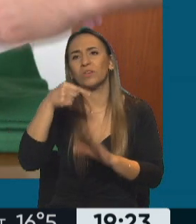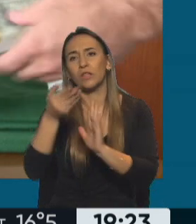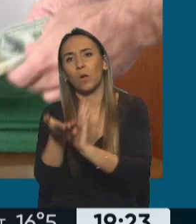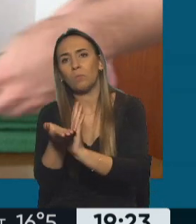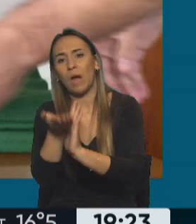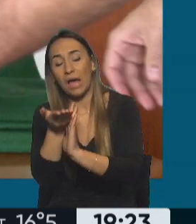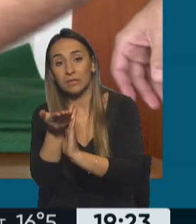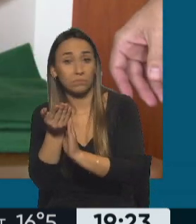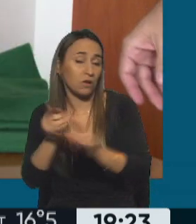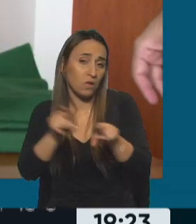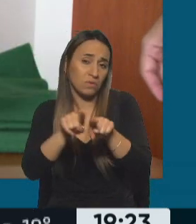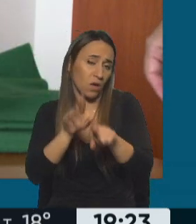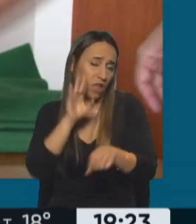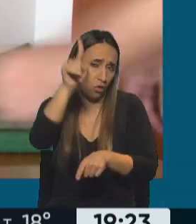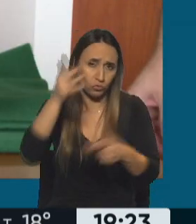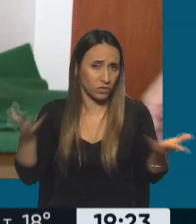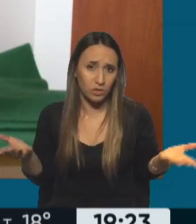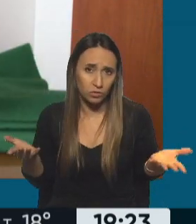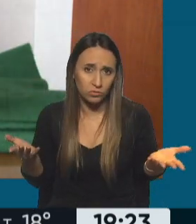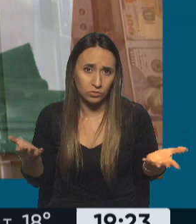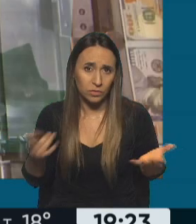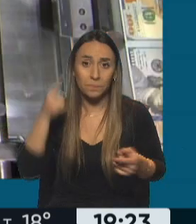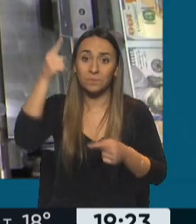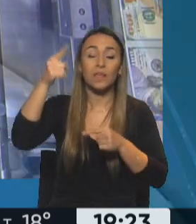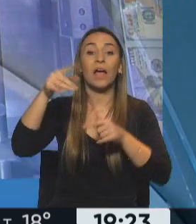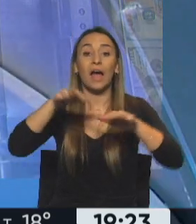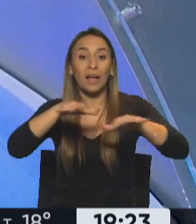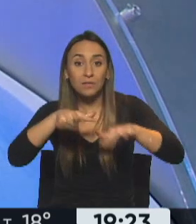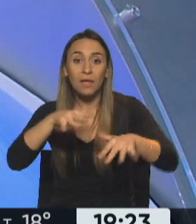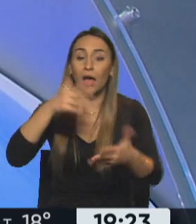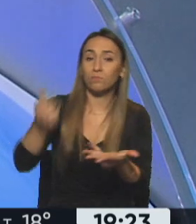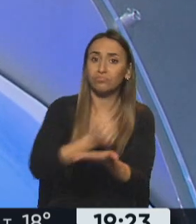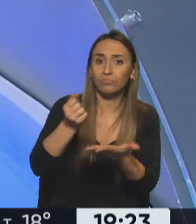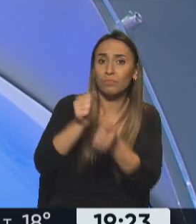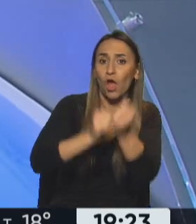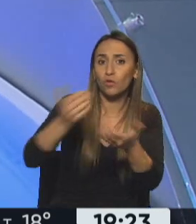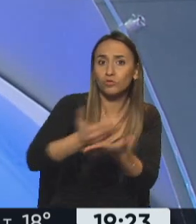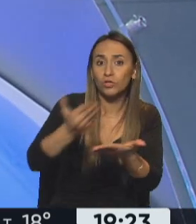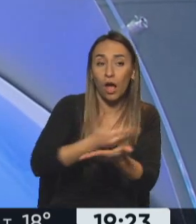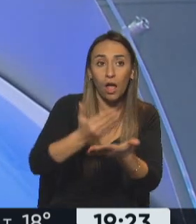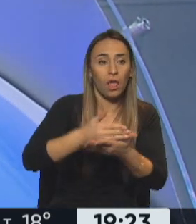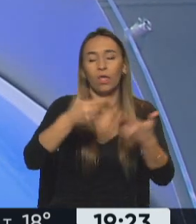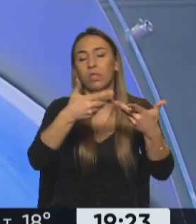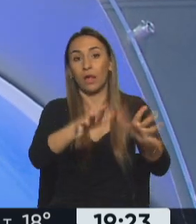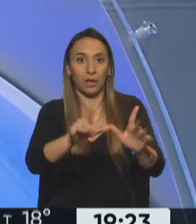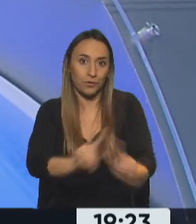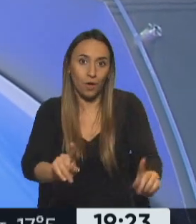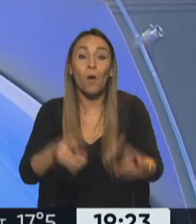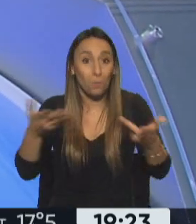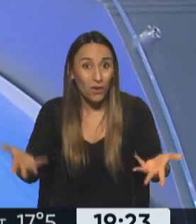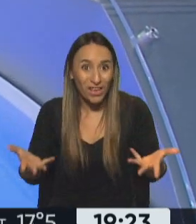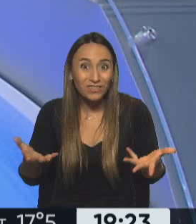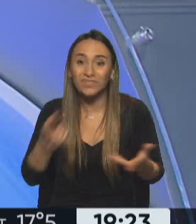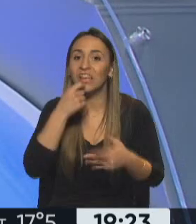Unidos. Estados Unidos tampoco dejó caer el nivel de actividad. Sí. Europa tampoco, por eso enfrentan los déficits que